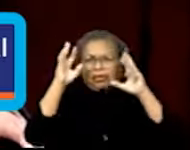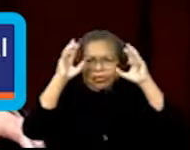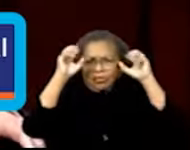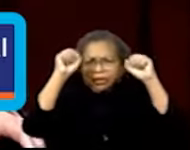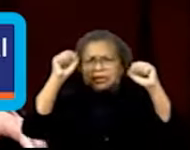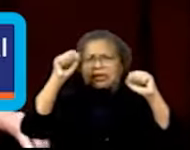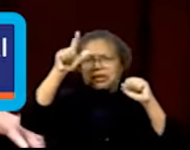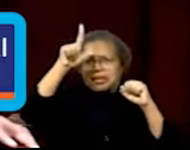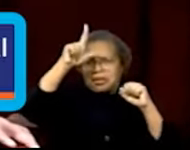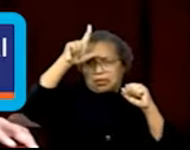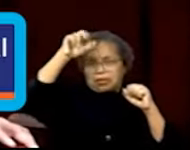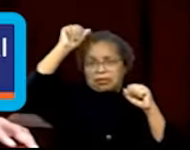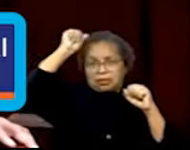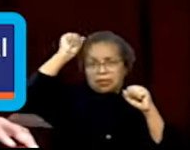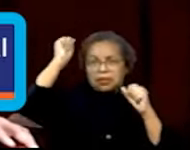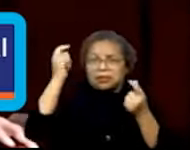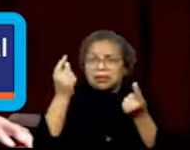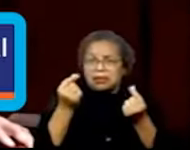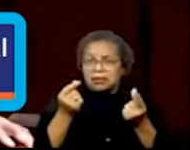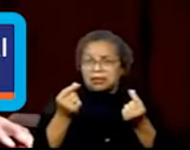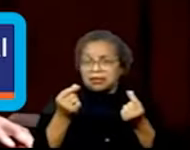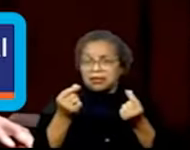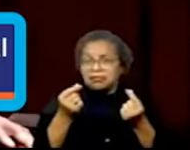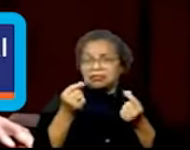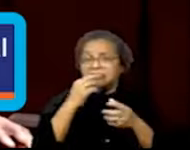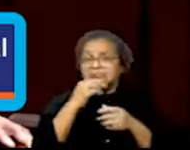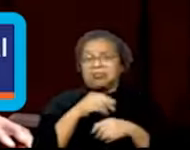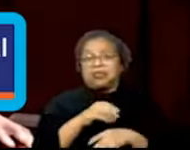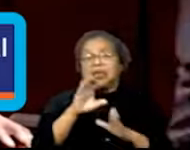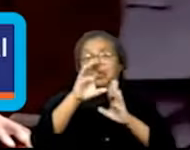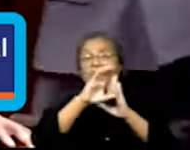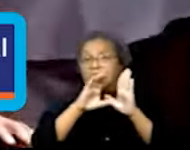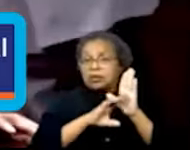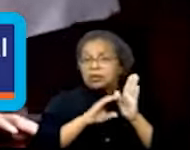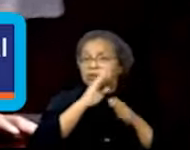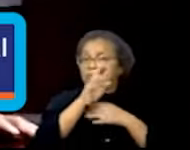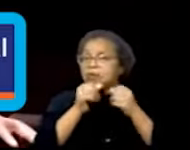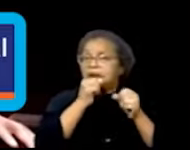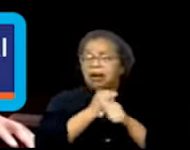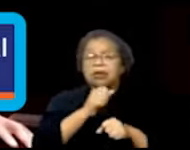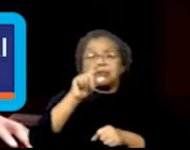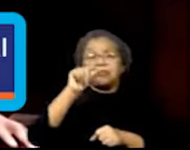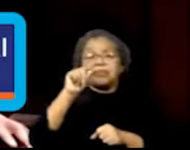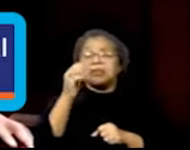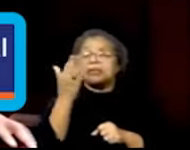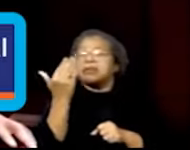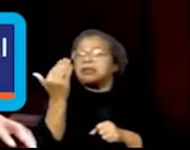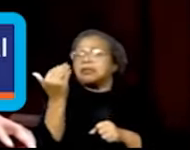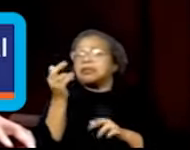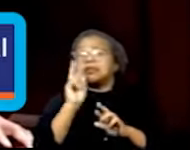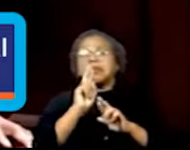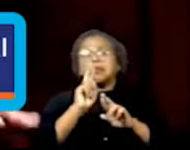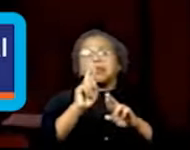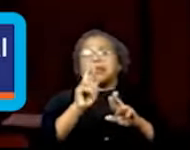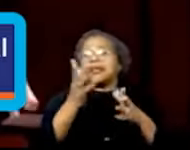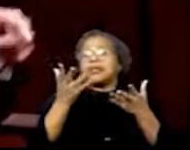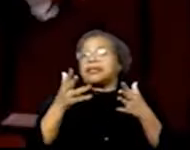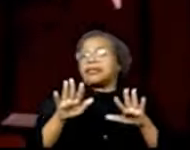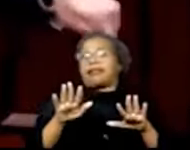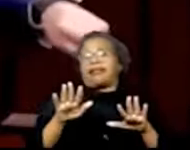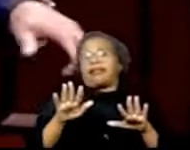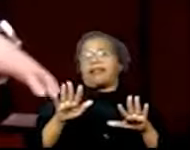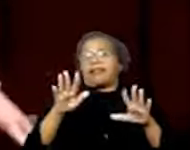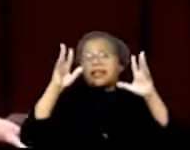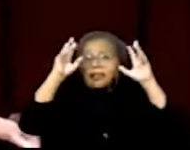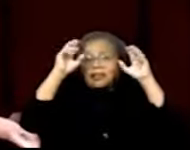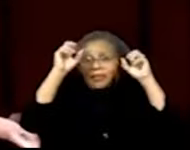es respetar la Constitución del 2015. Respetarla, es lo único que tiene que hacer. Y todo el que sea presidente, respetar eso